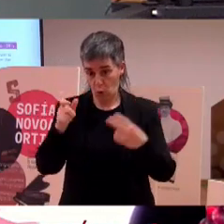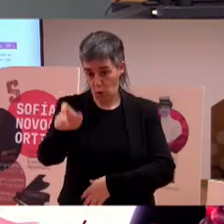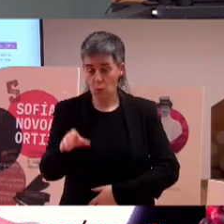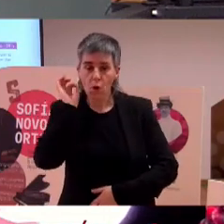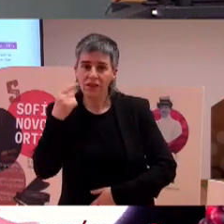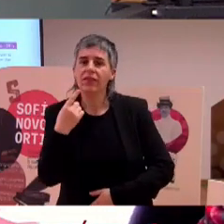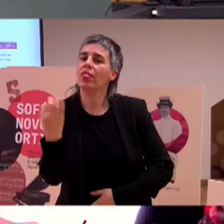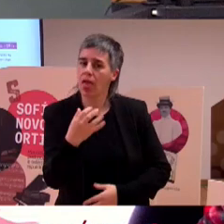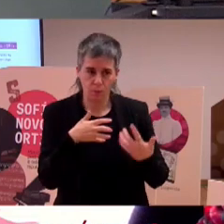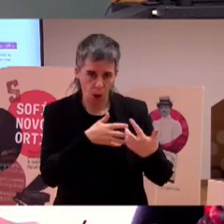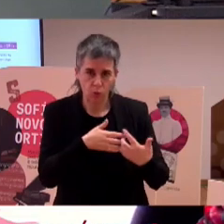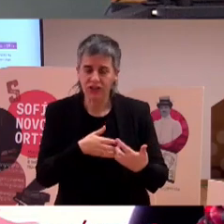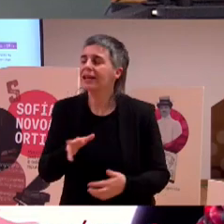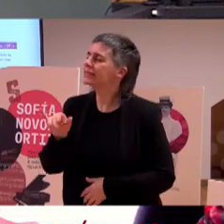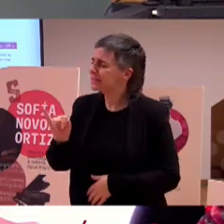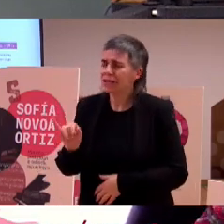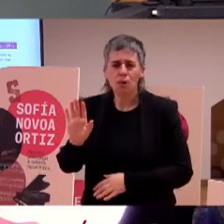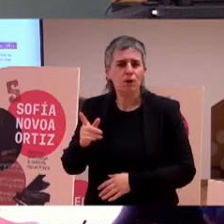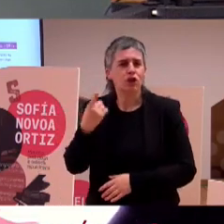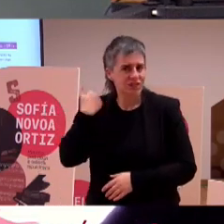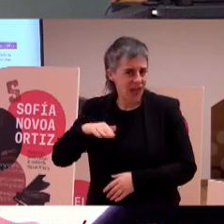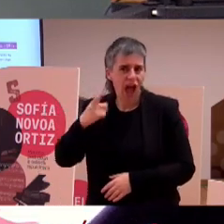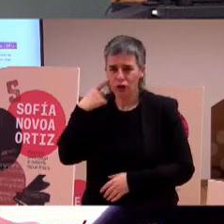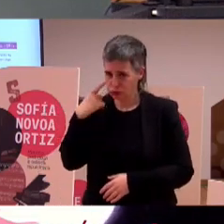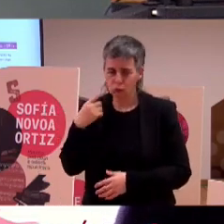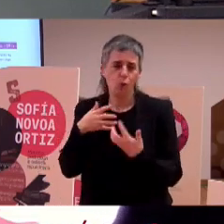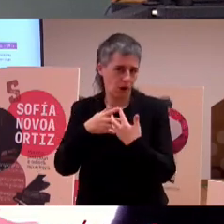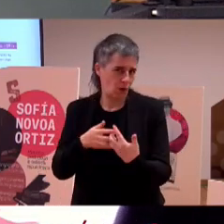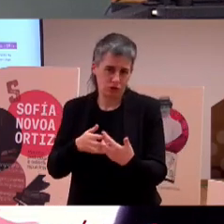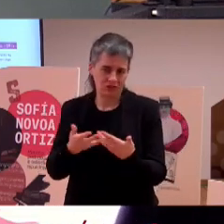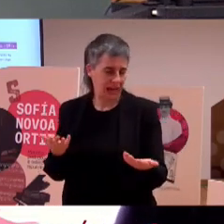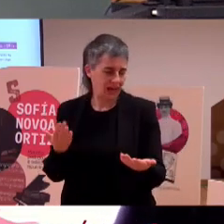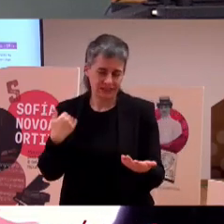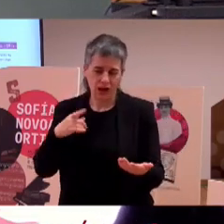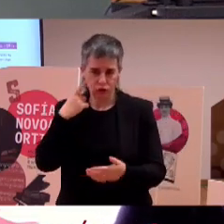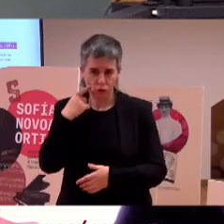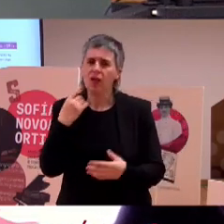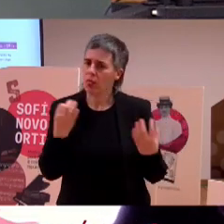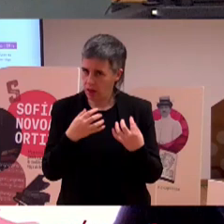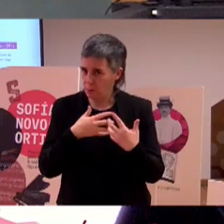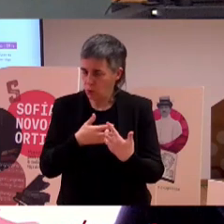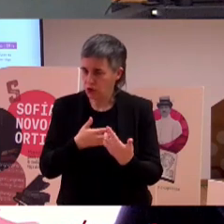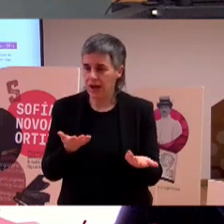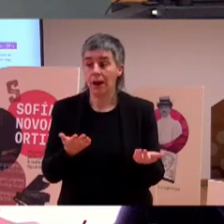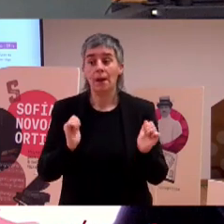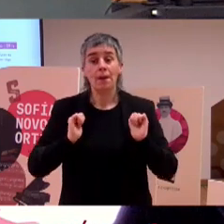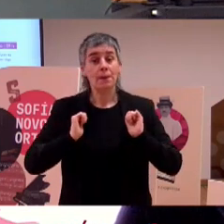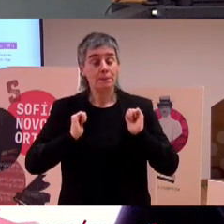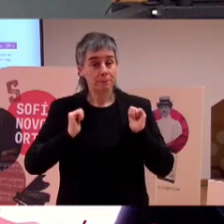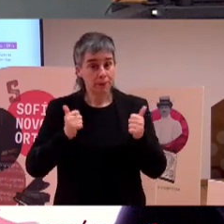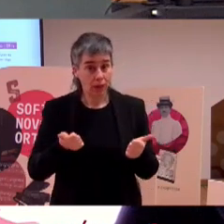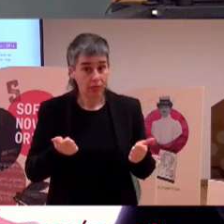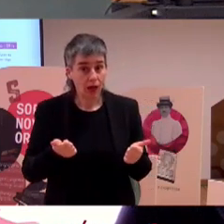luchar. Estaba acostumbrada, sí, tuvo que luchar. O sea, empezou, bueno, pues